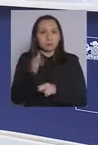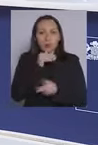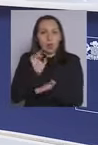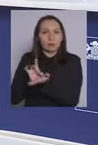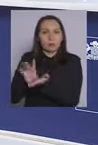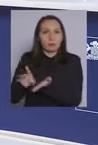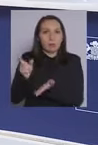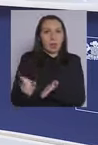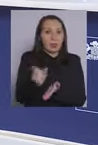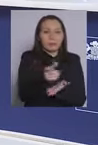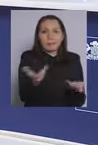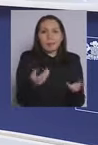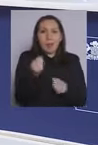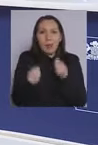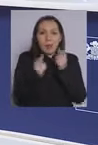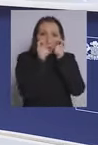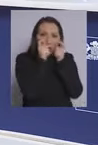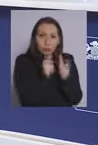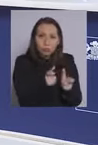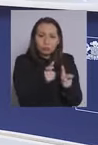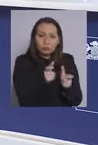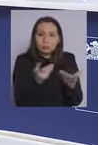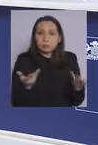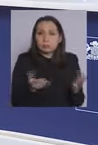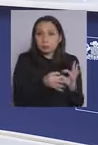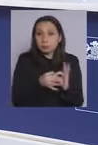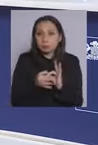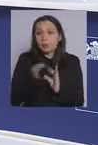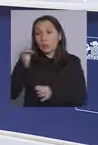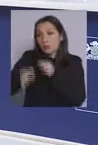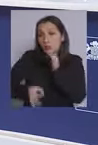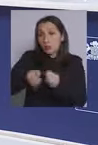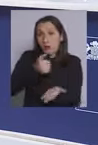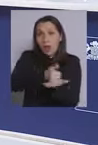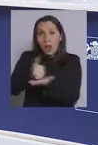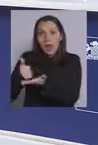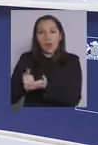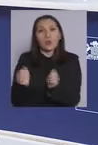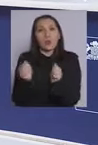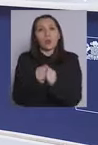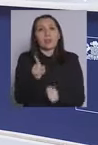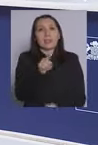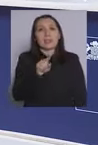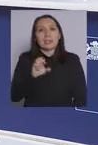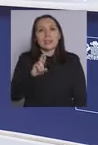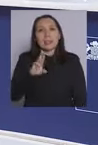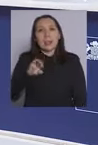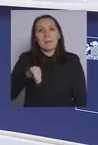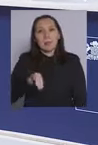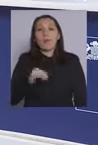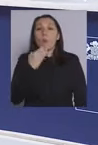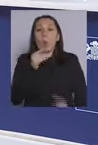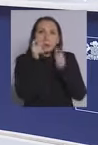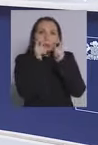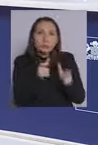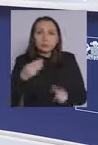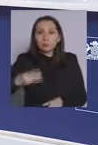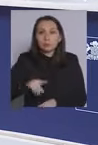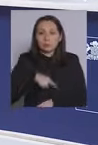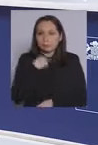asignados. ¿Qué pasa con la fiscalización? Porque según han dicho los alcaldes, con las seremis y la fiscalización de los municipios